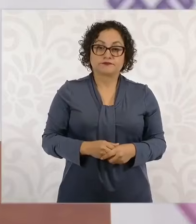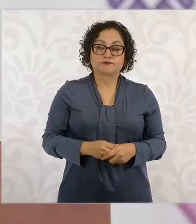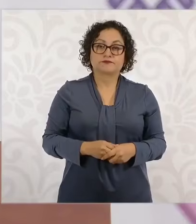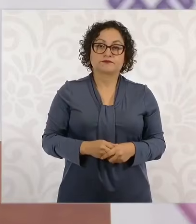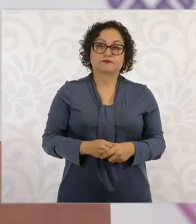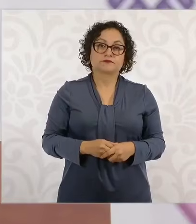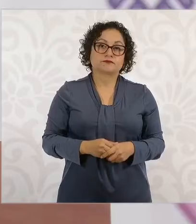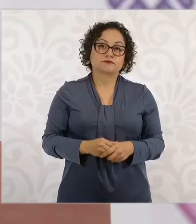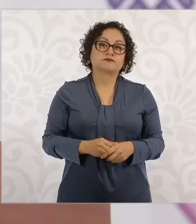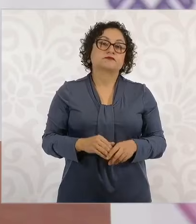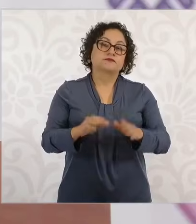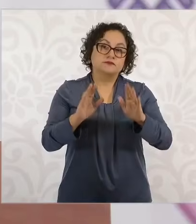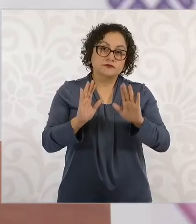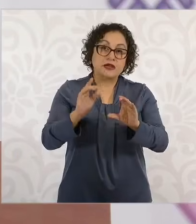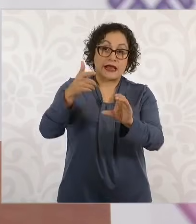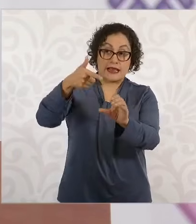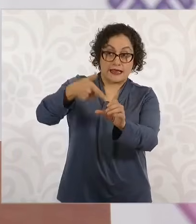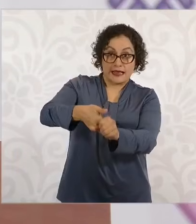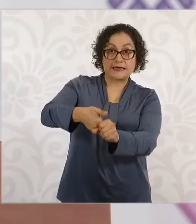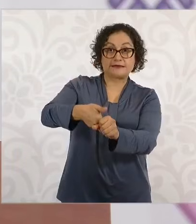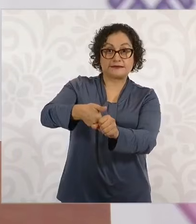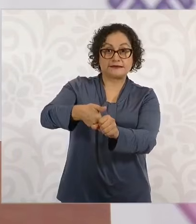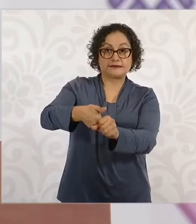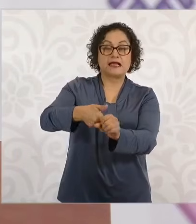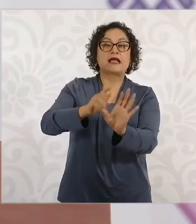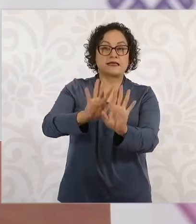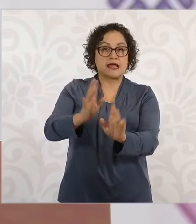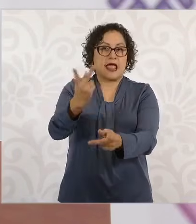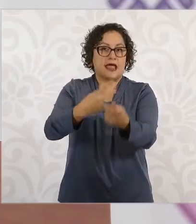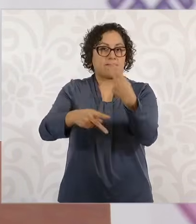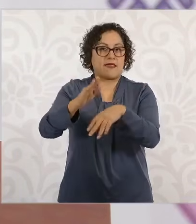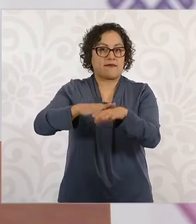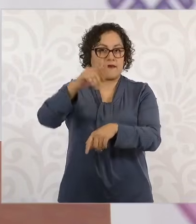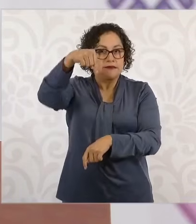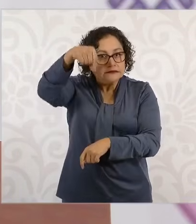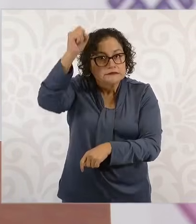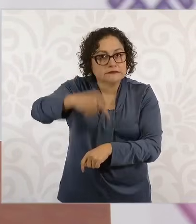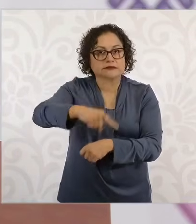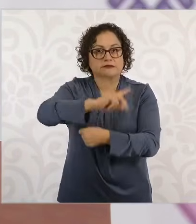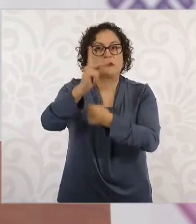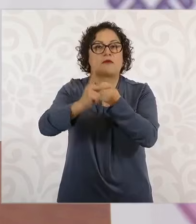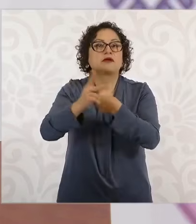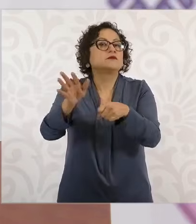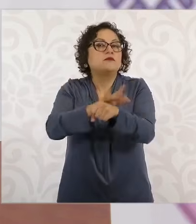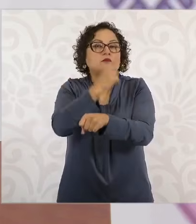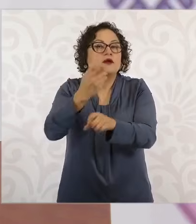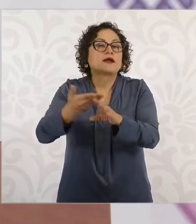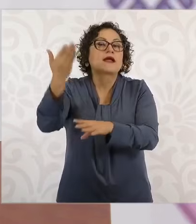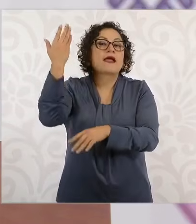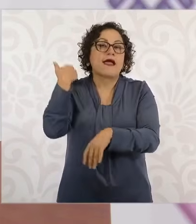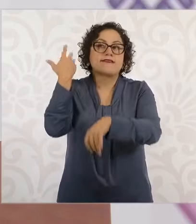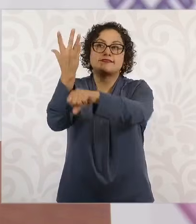Ya la mayor parte de la gasolina la producimos aquí gracias al mejoramiento de todas las refinerías y